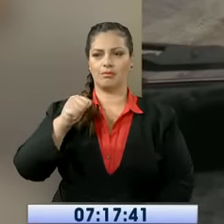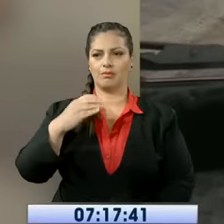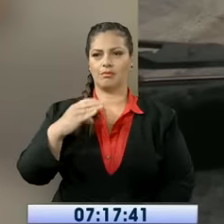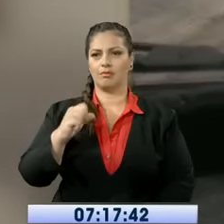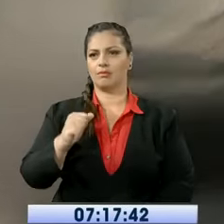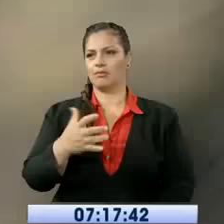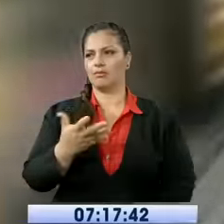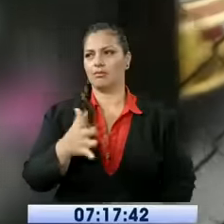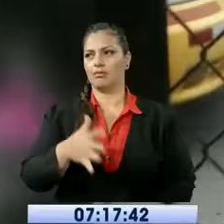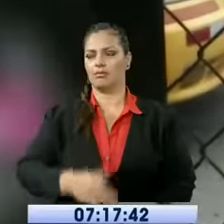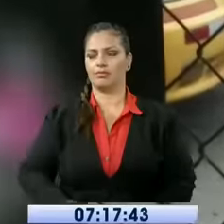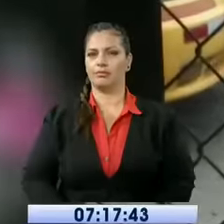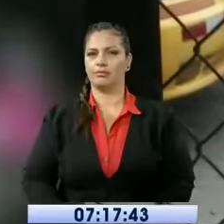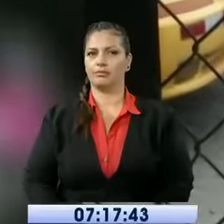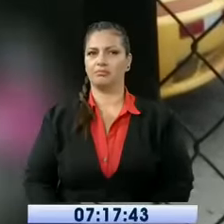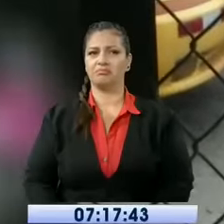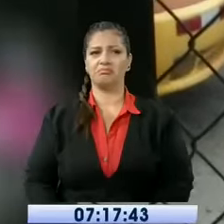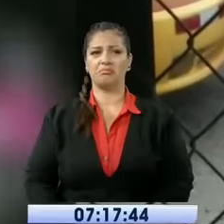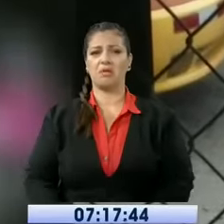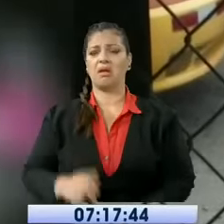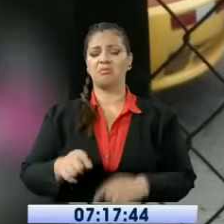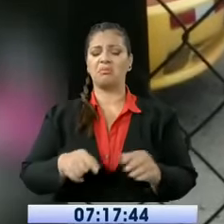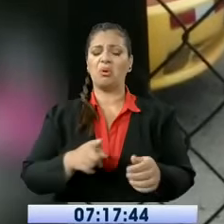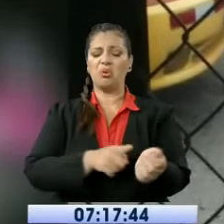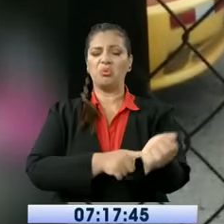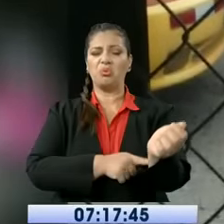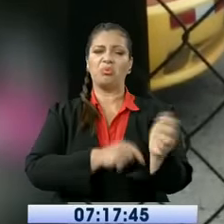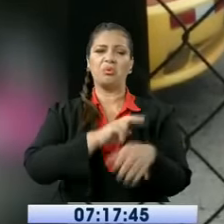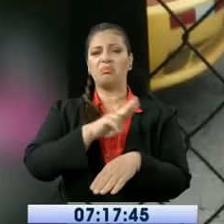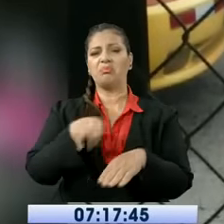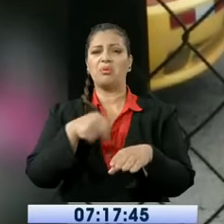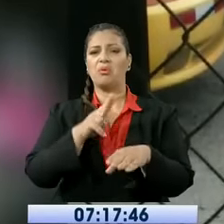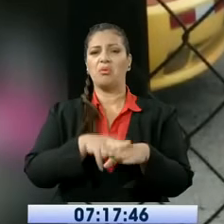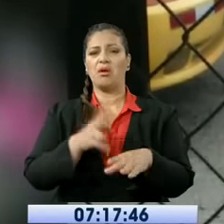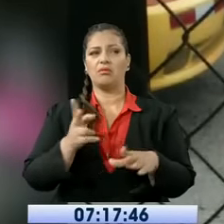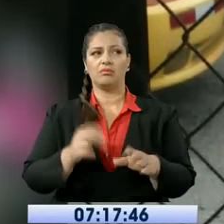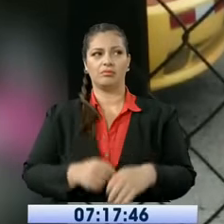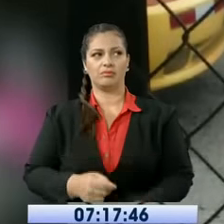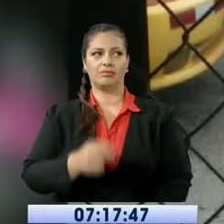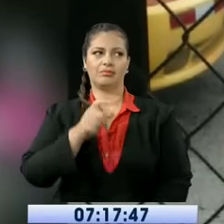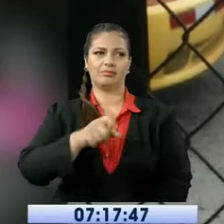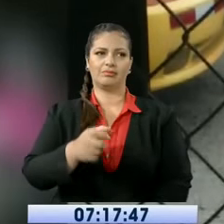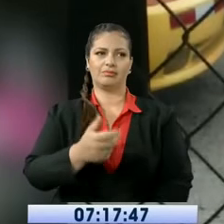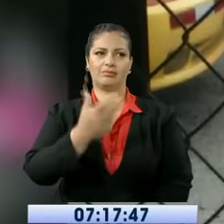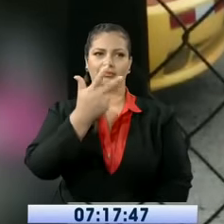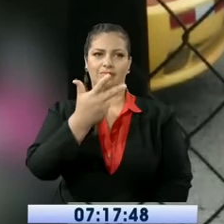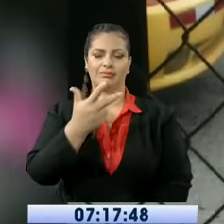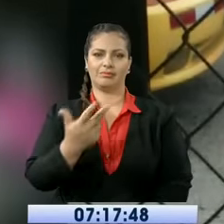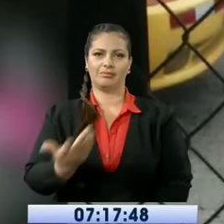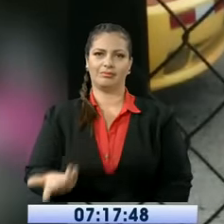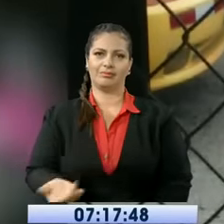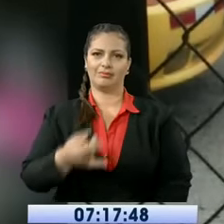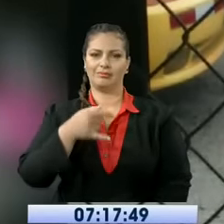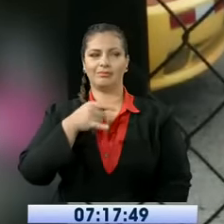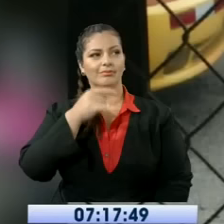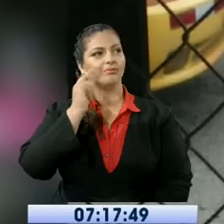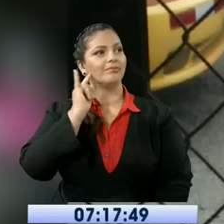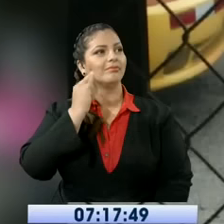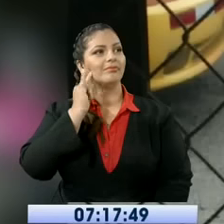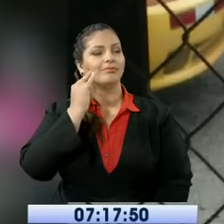Eso es, se ha hecho tan normal en Guayaquil, lo de sin placas. Otro, tres en moto. Tres en ahí moto. Ahí va una criatura en el medio,